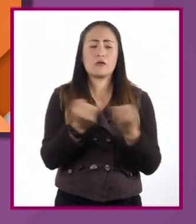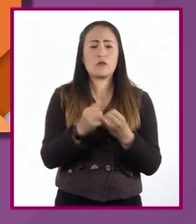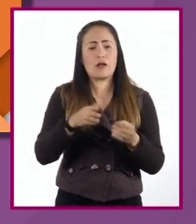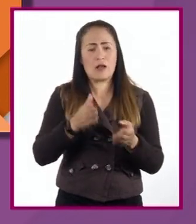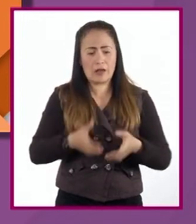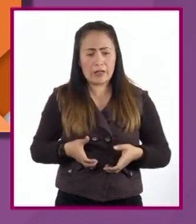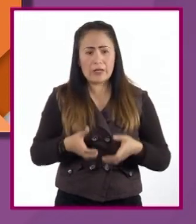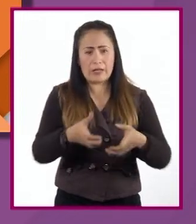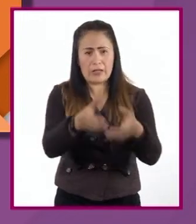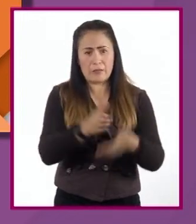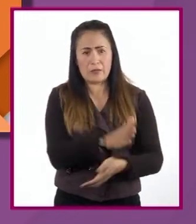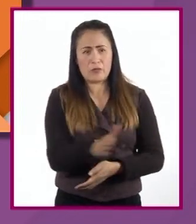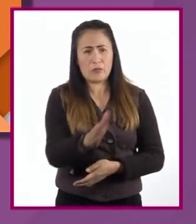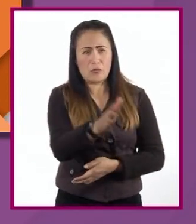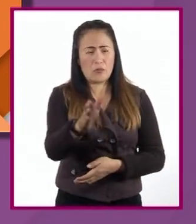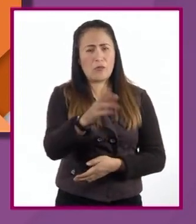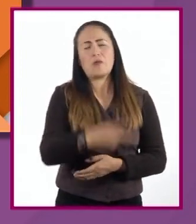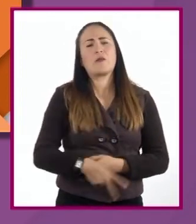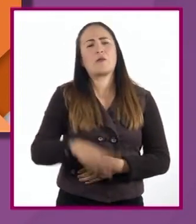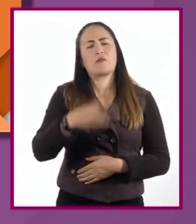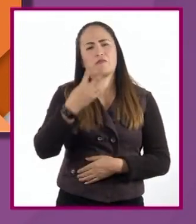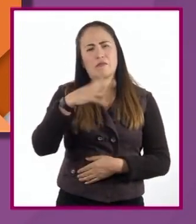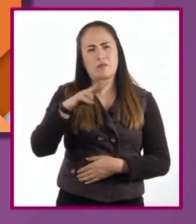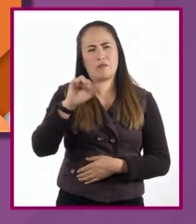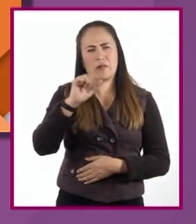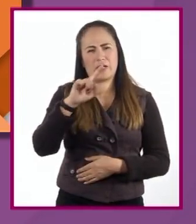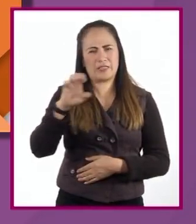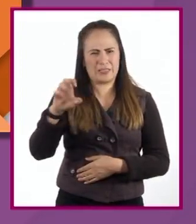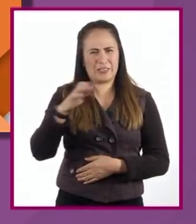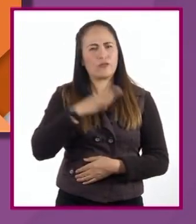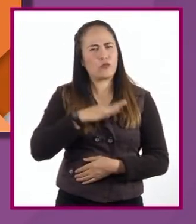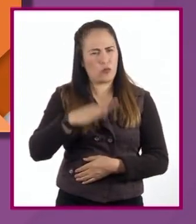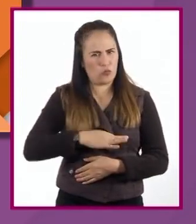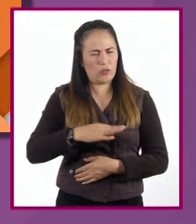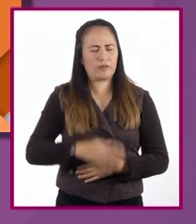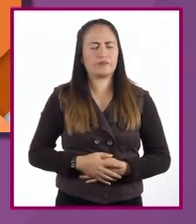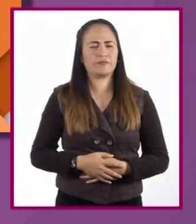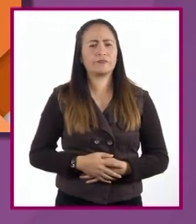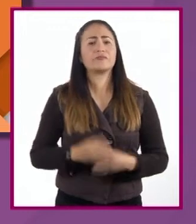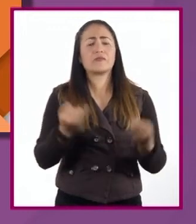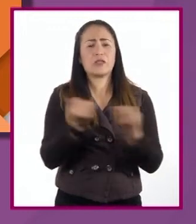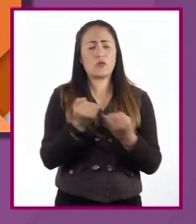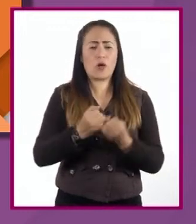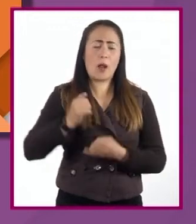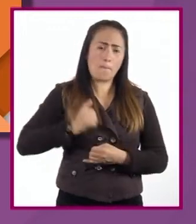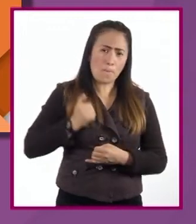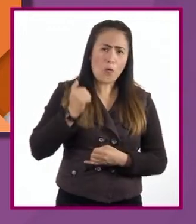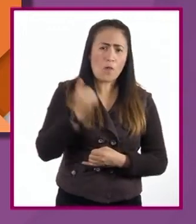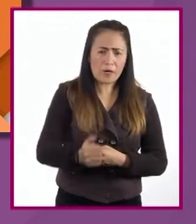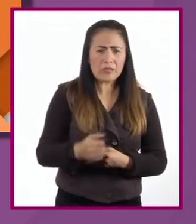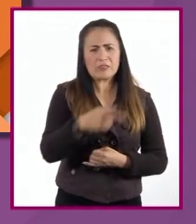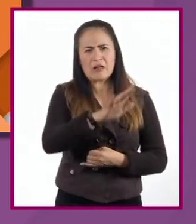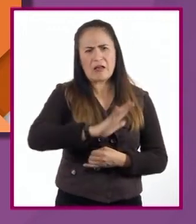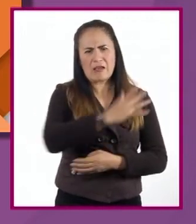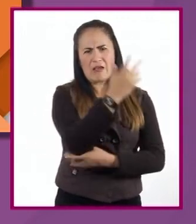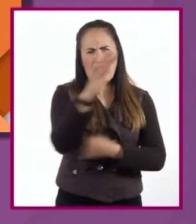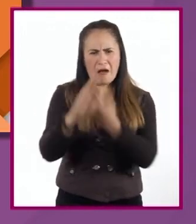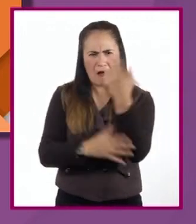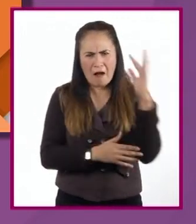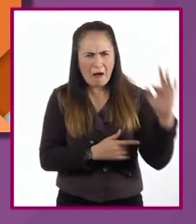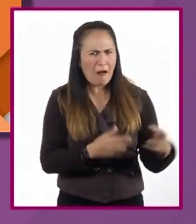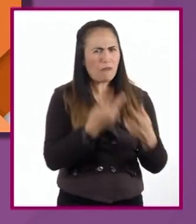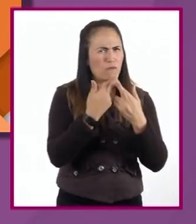ruta hacia el Valle de Toluca. El desarrollo de la agricultura, aprovechando las ricas tierras cercanas a los volcanes,